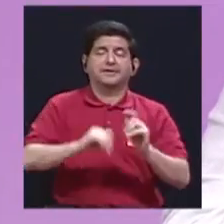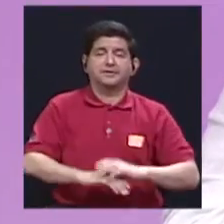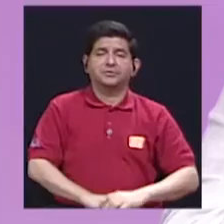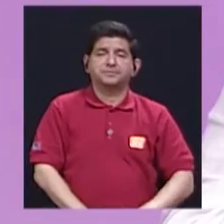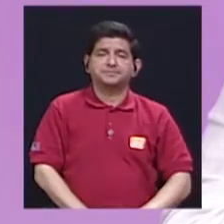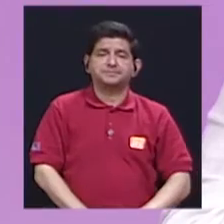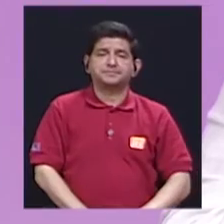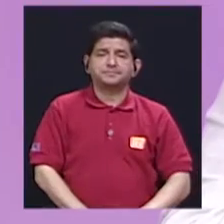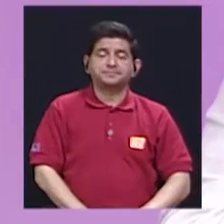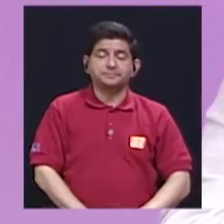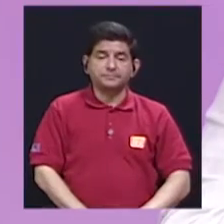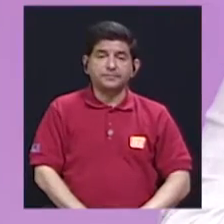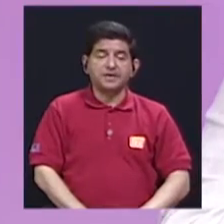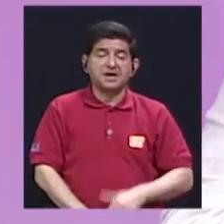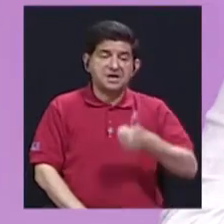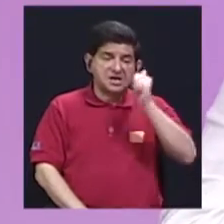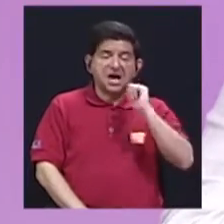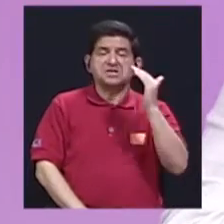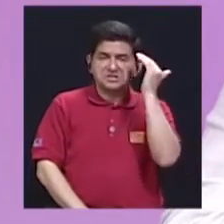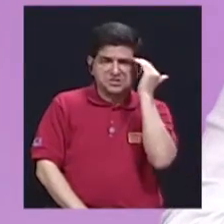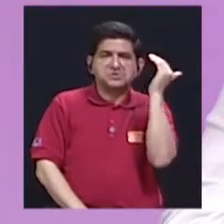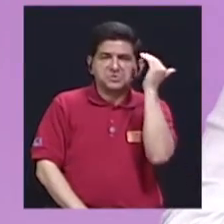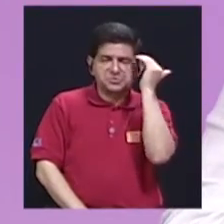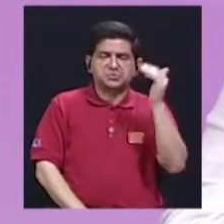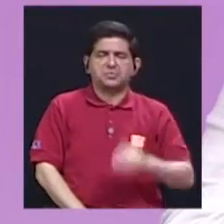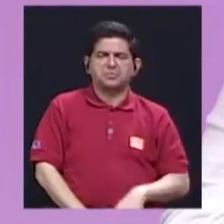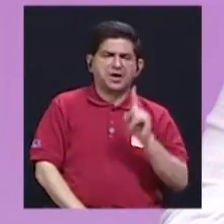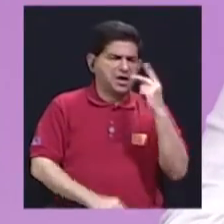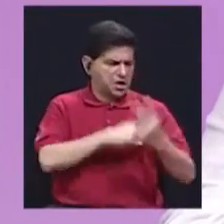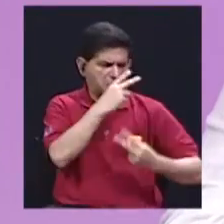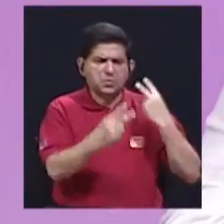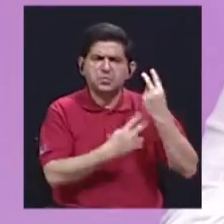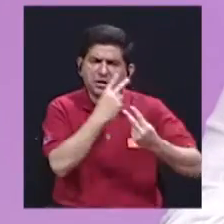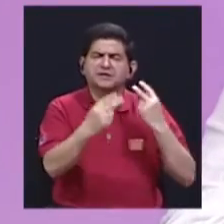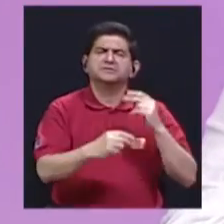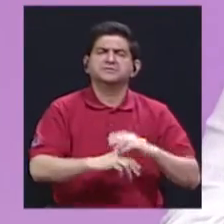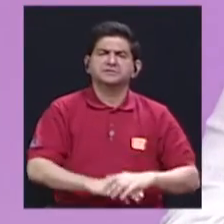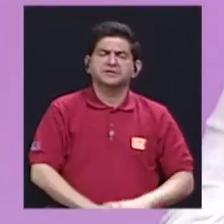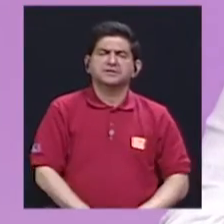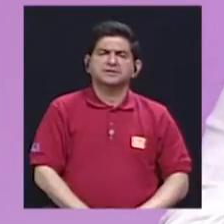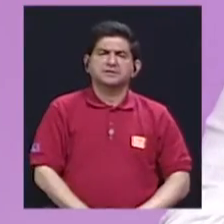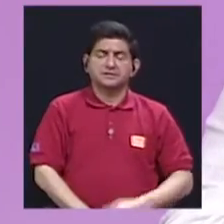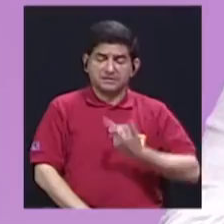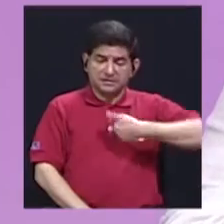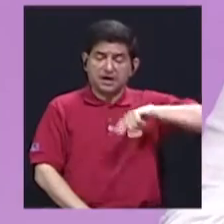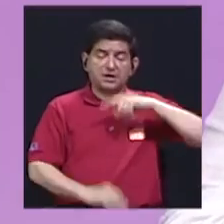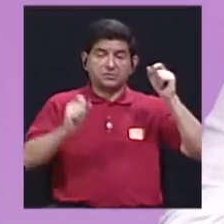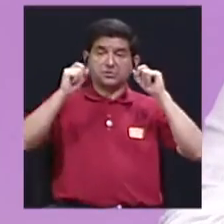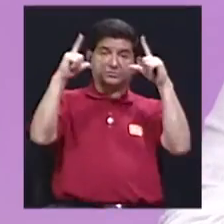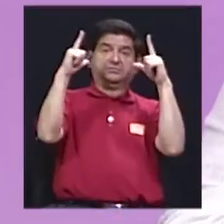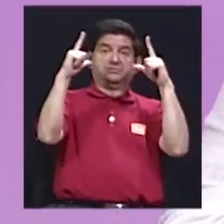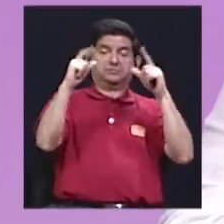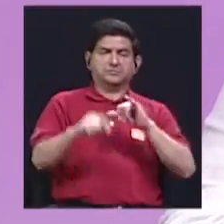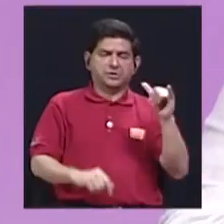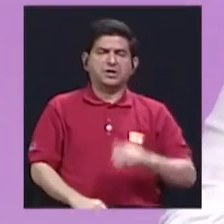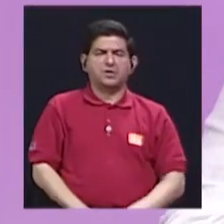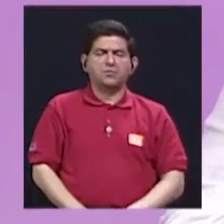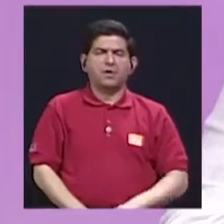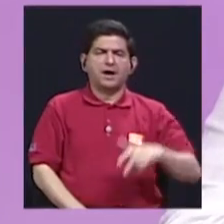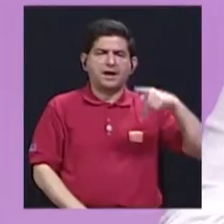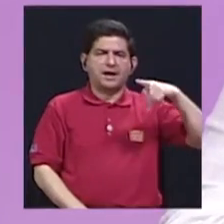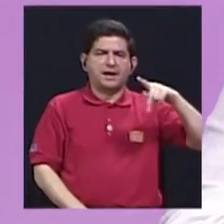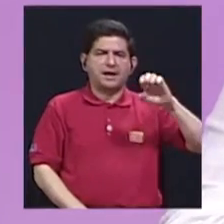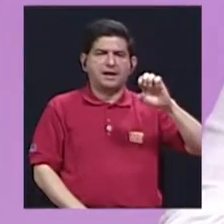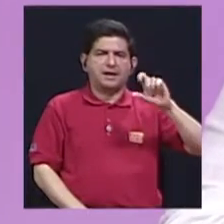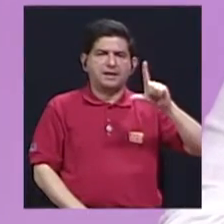y lo conocía que precisamente en una visita y nos sorprendimos y al igual de pelvis hay de